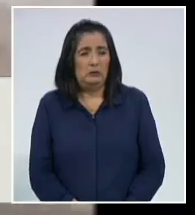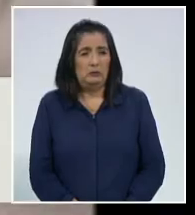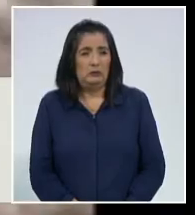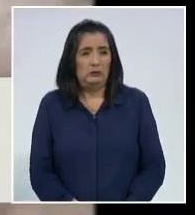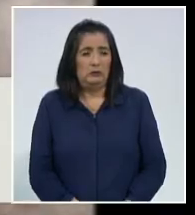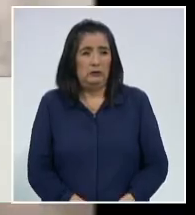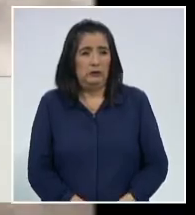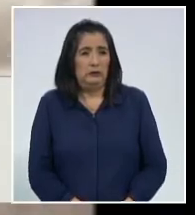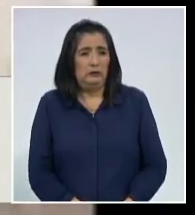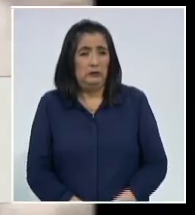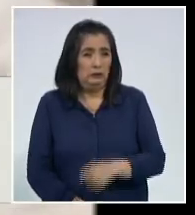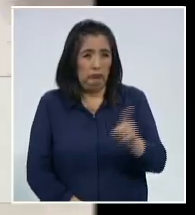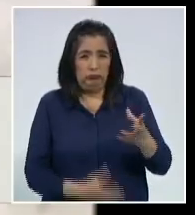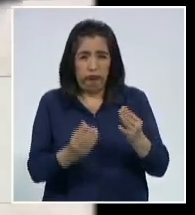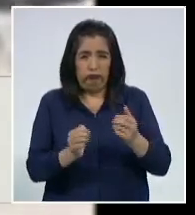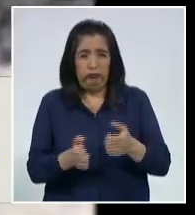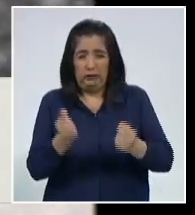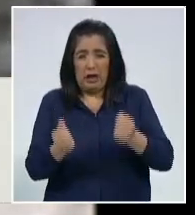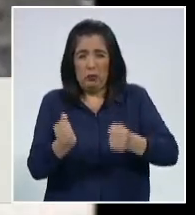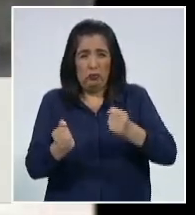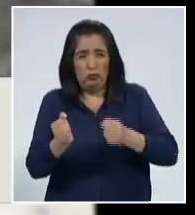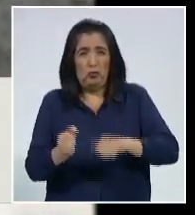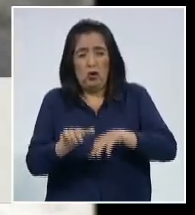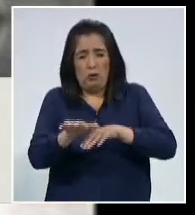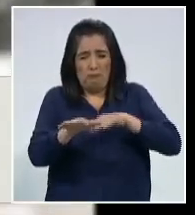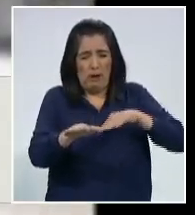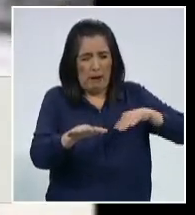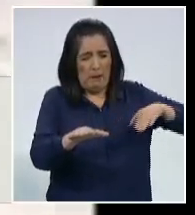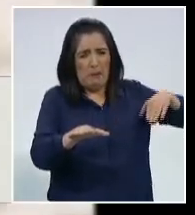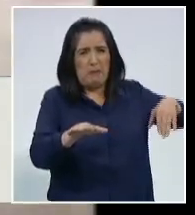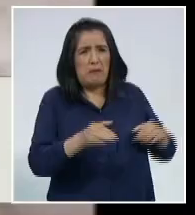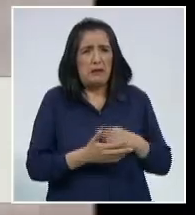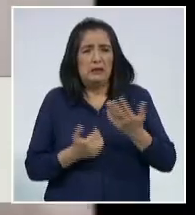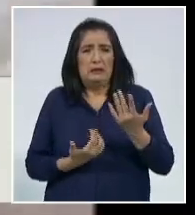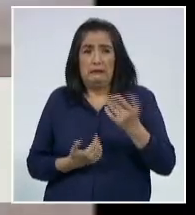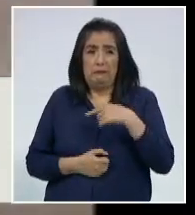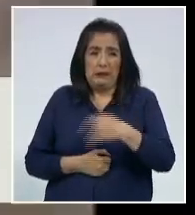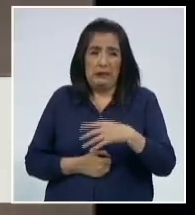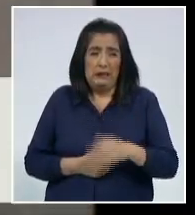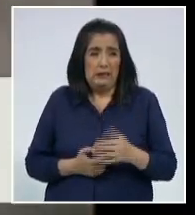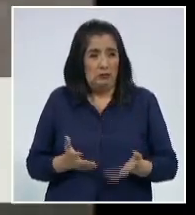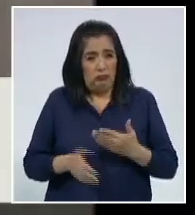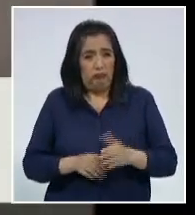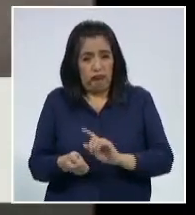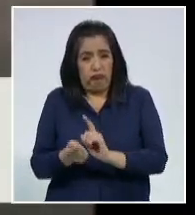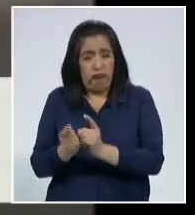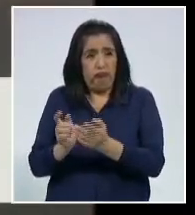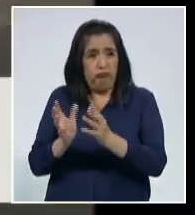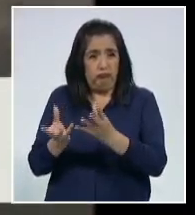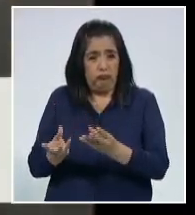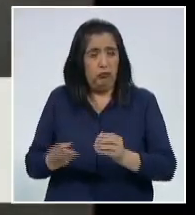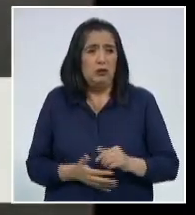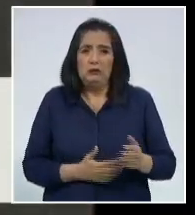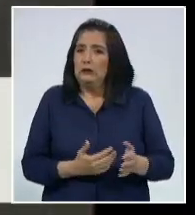auto! Decenas de vehículos han quedado varados, esperando que la situación mejore. Sin embargo, y